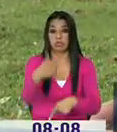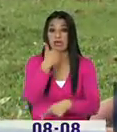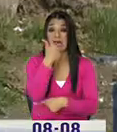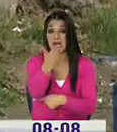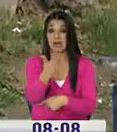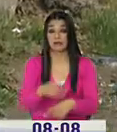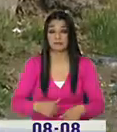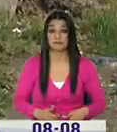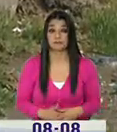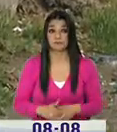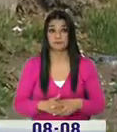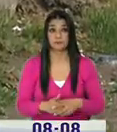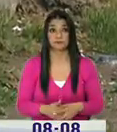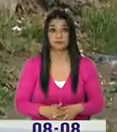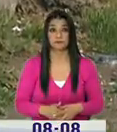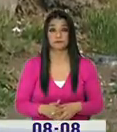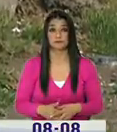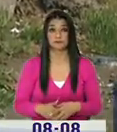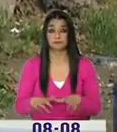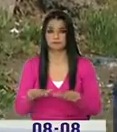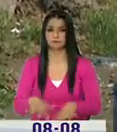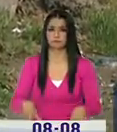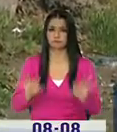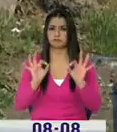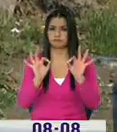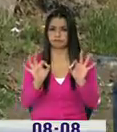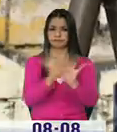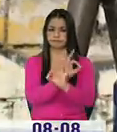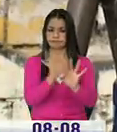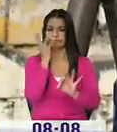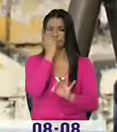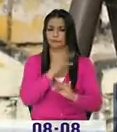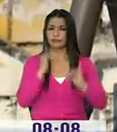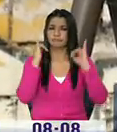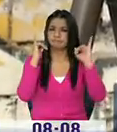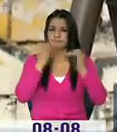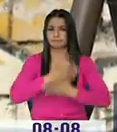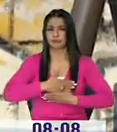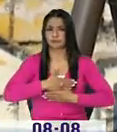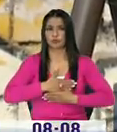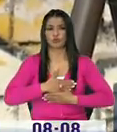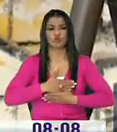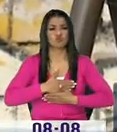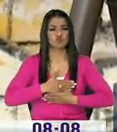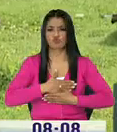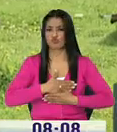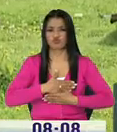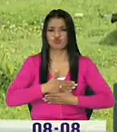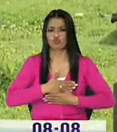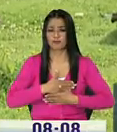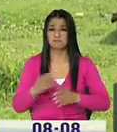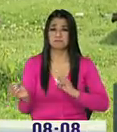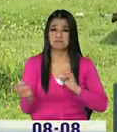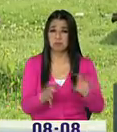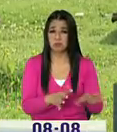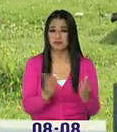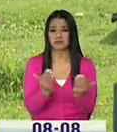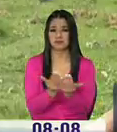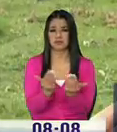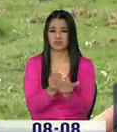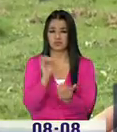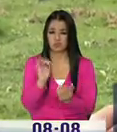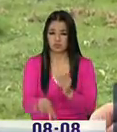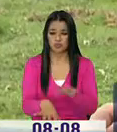uso. Un espacio que se supone debería ser de recreación, prácticamente se ha convertido en un botadero de basura,